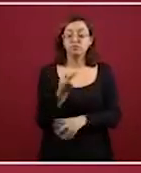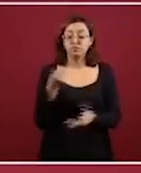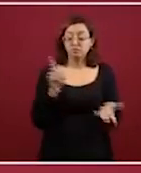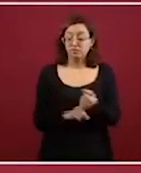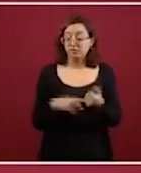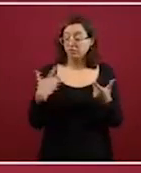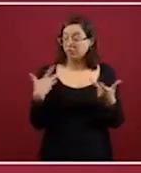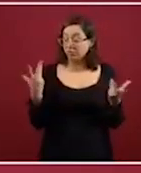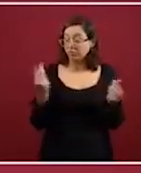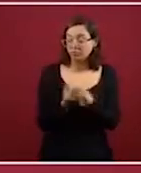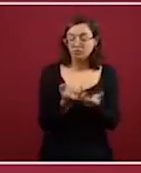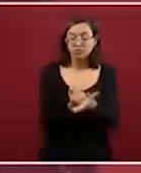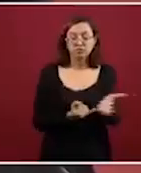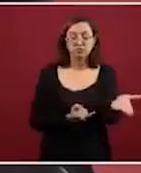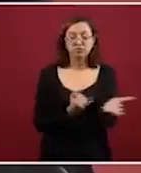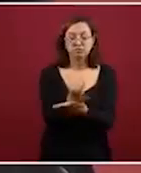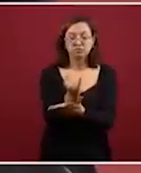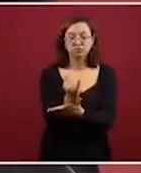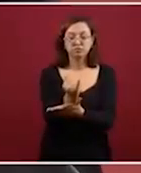conjunta,